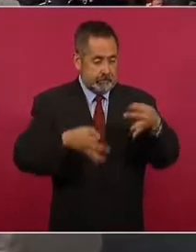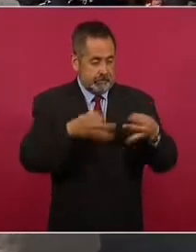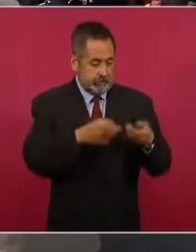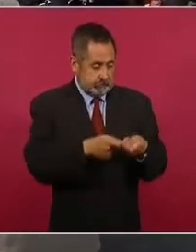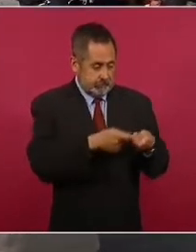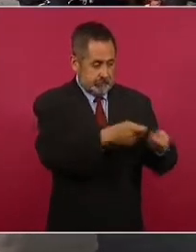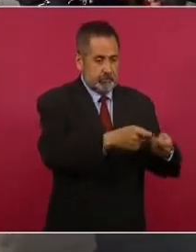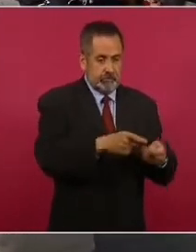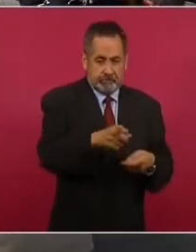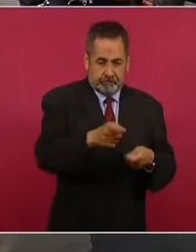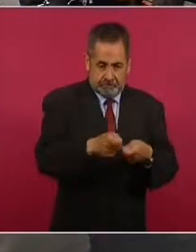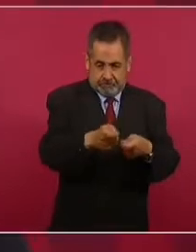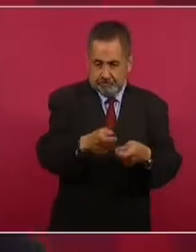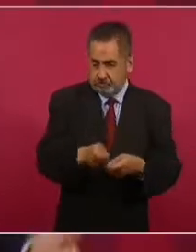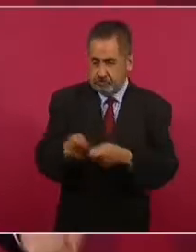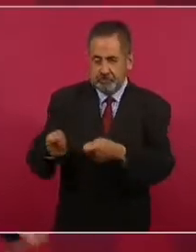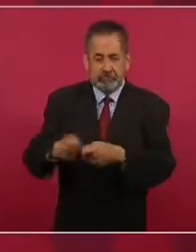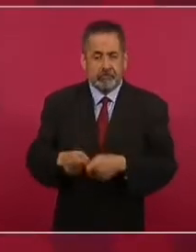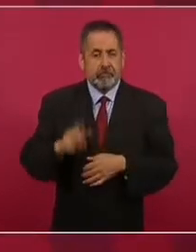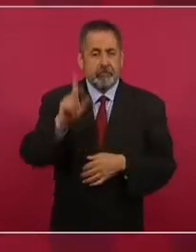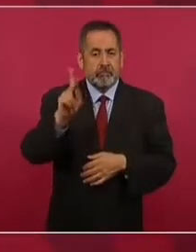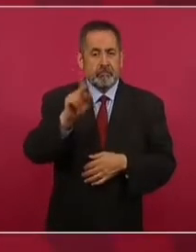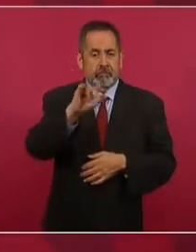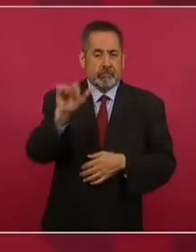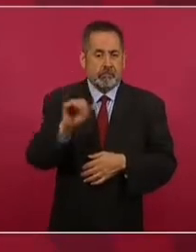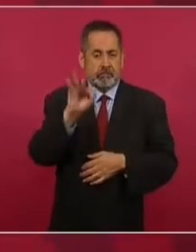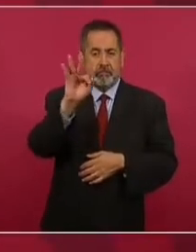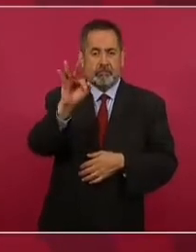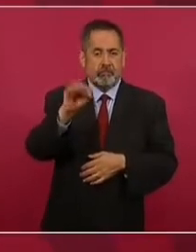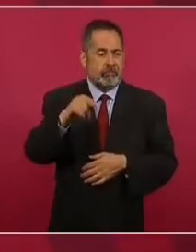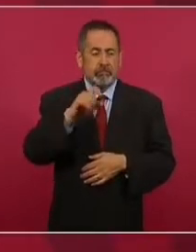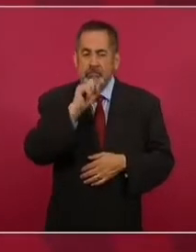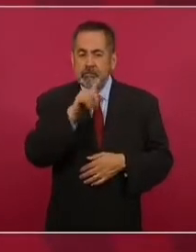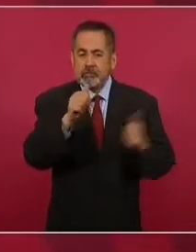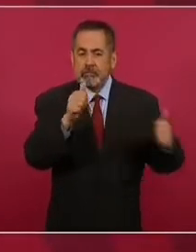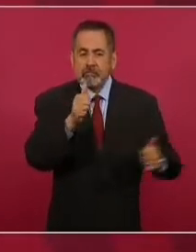Y el Poder Judicial, casi completo.